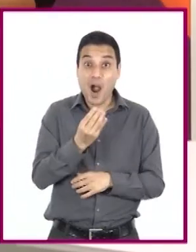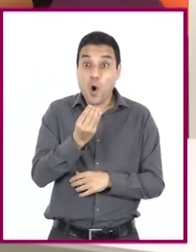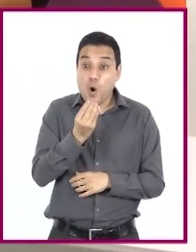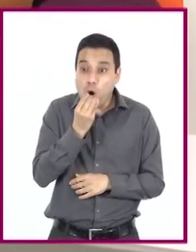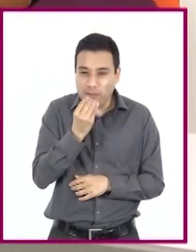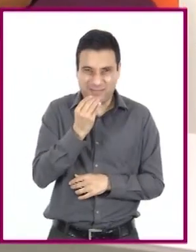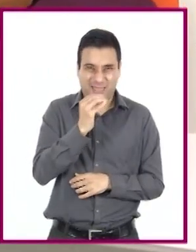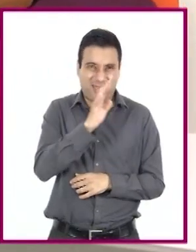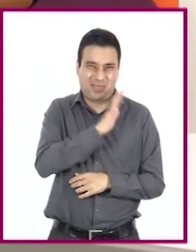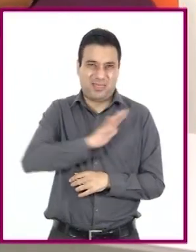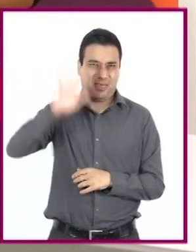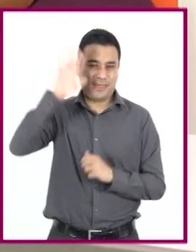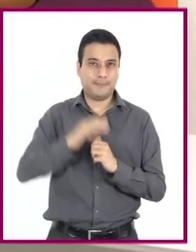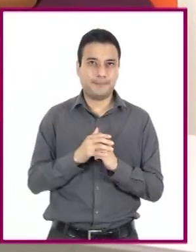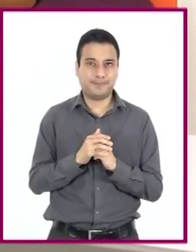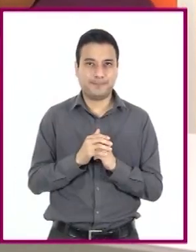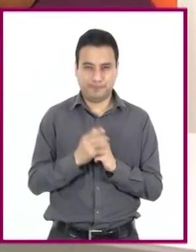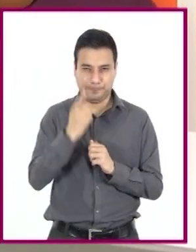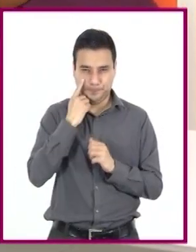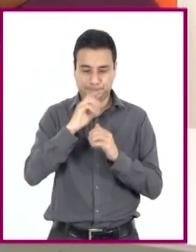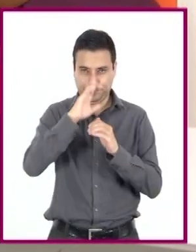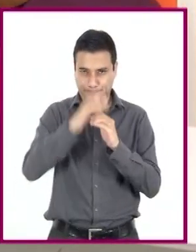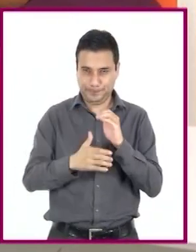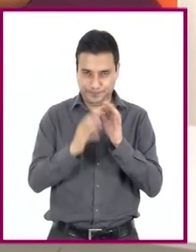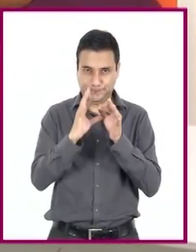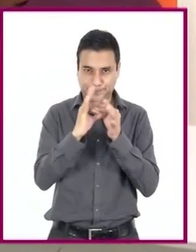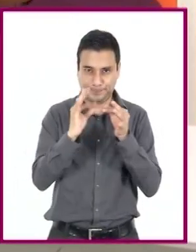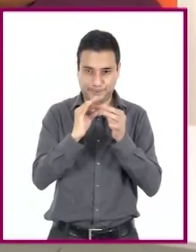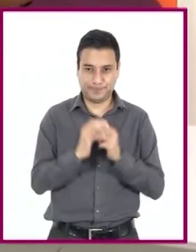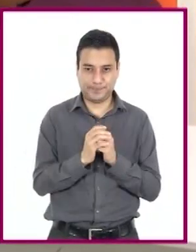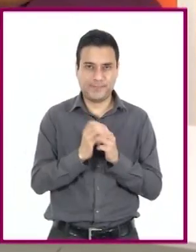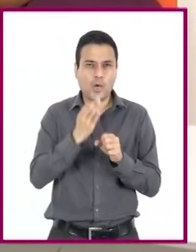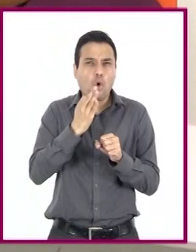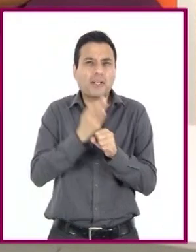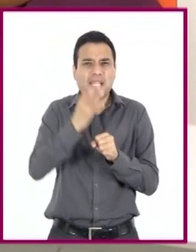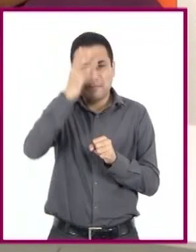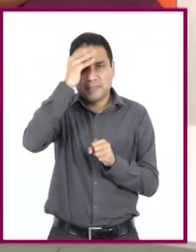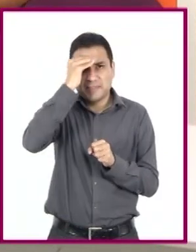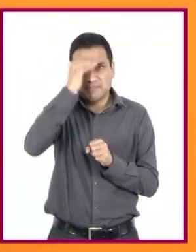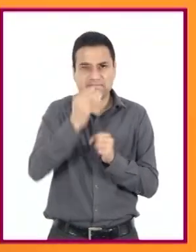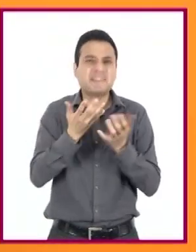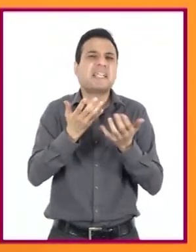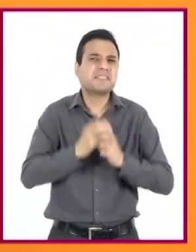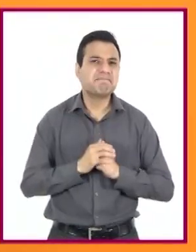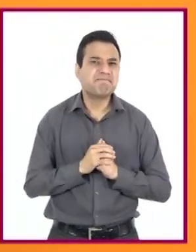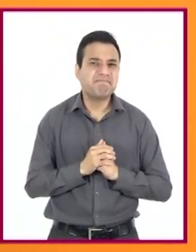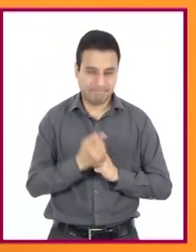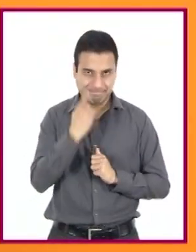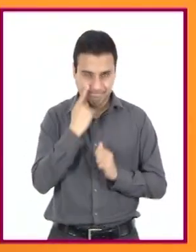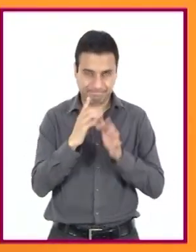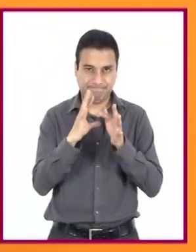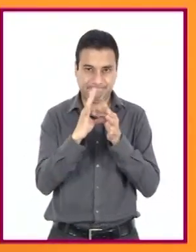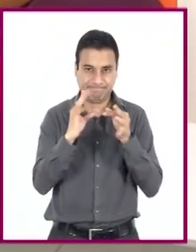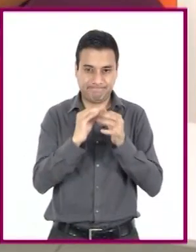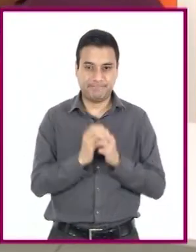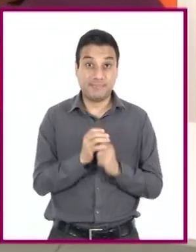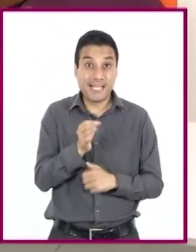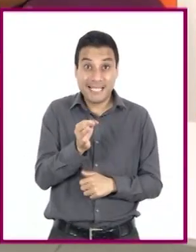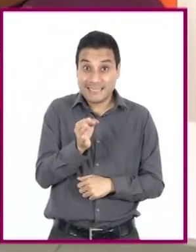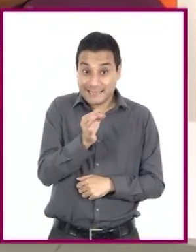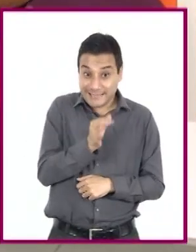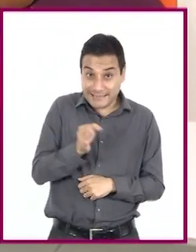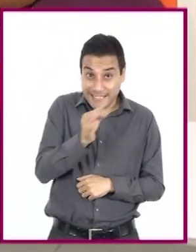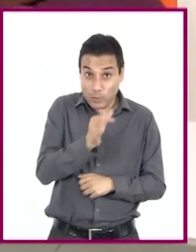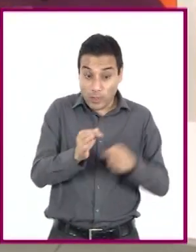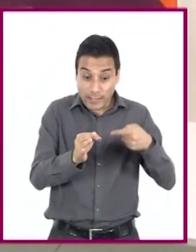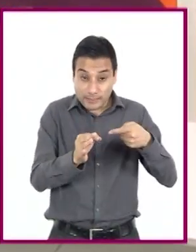¡Estupendo! Para poder concluir, vamos a recordar lo que vimos hoy y hemos aprendido en varias sesiones. La célula es